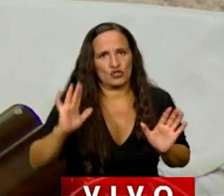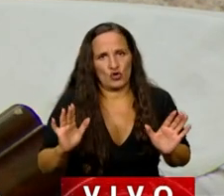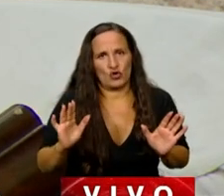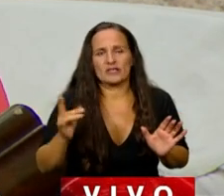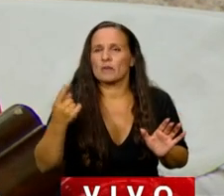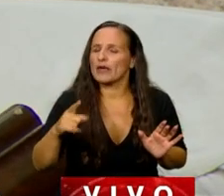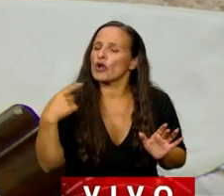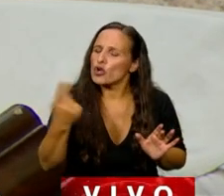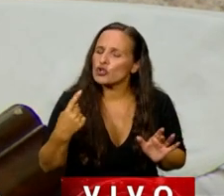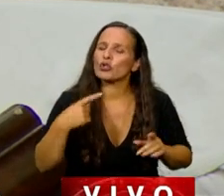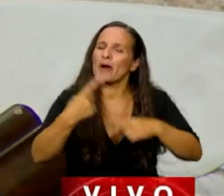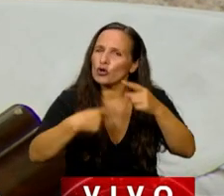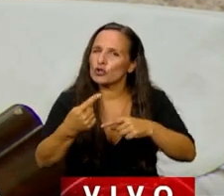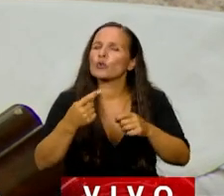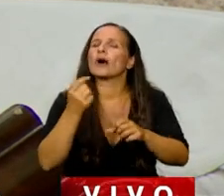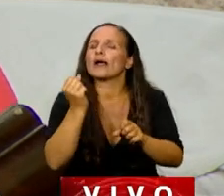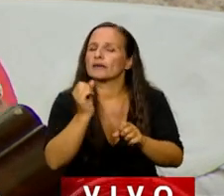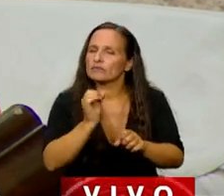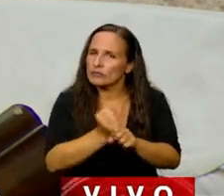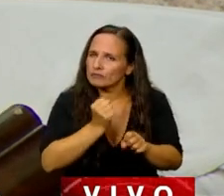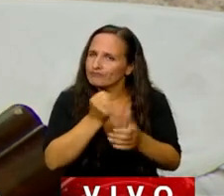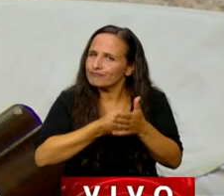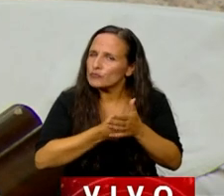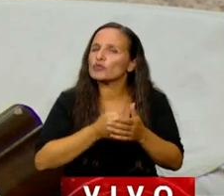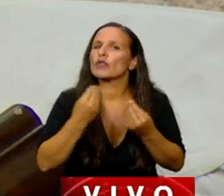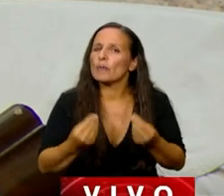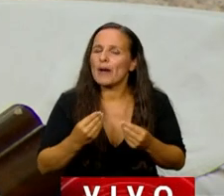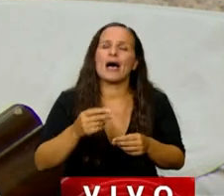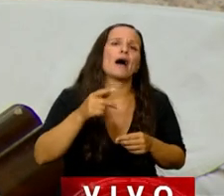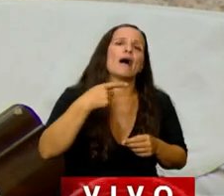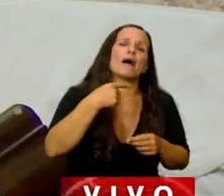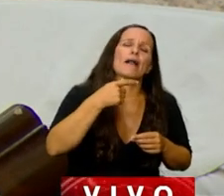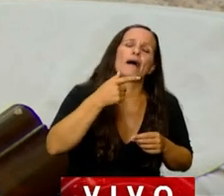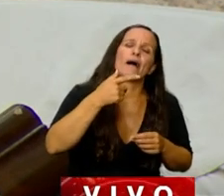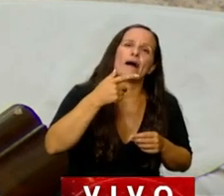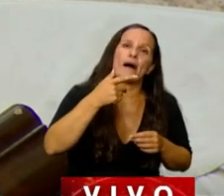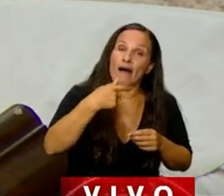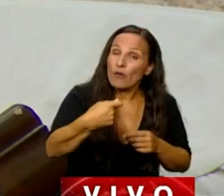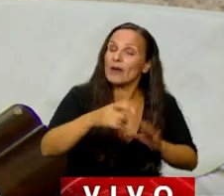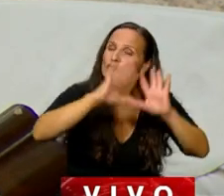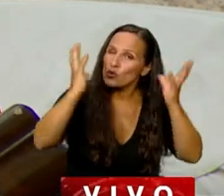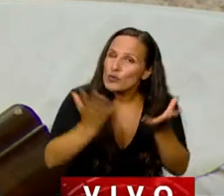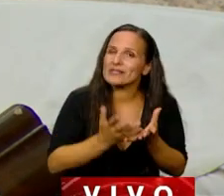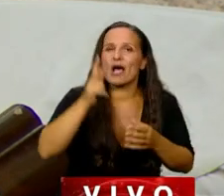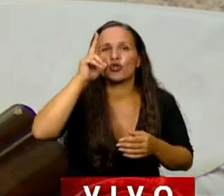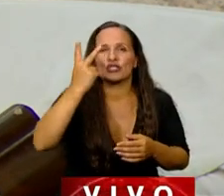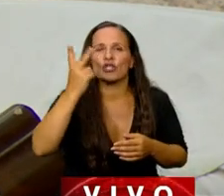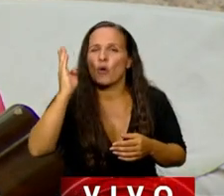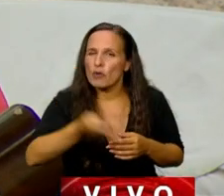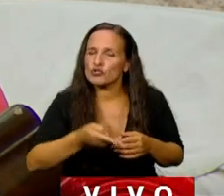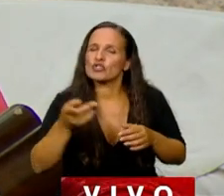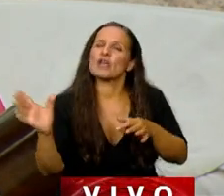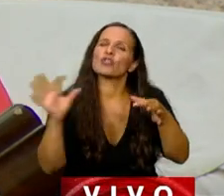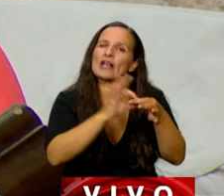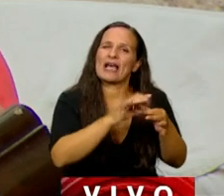seguir luchando por el derecho a la jubilación universal, por la jubilación del 82% móvil ligada a al salario